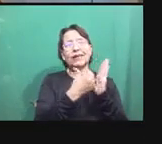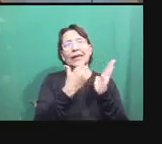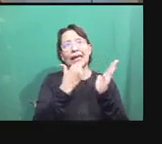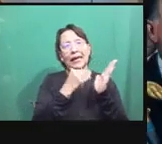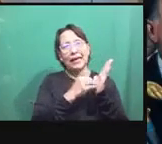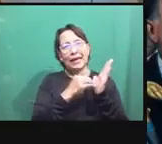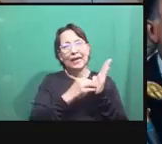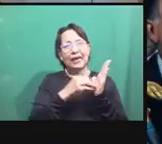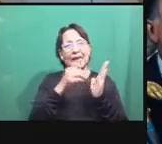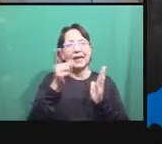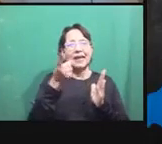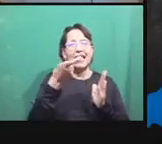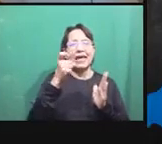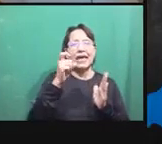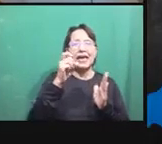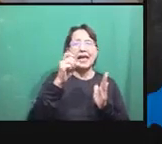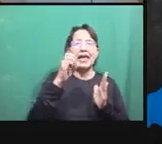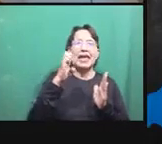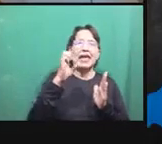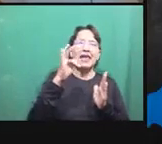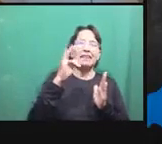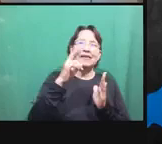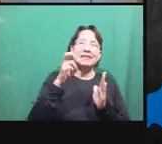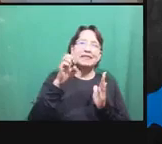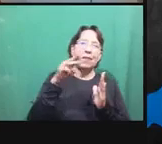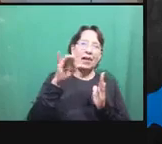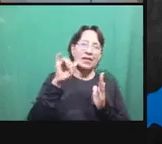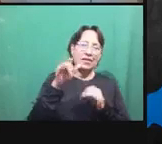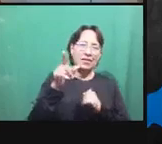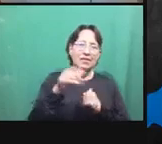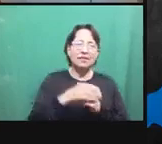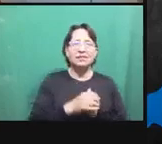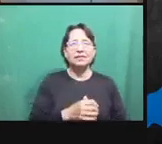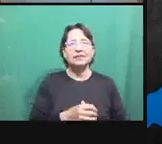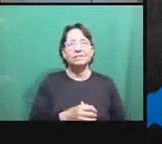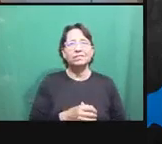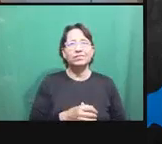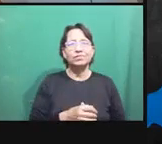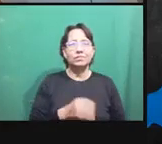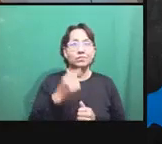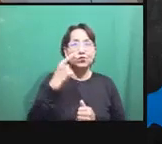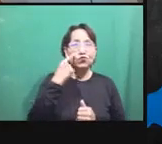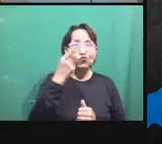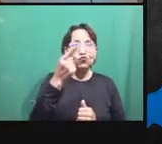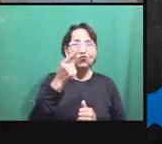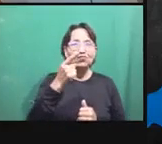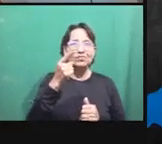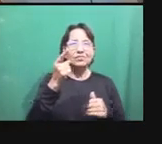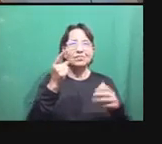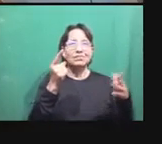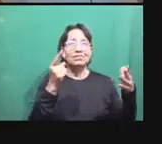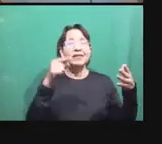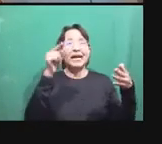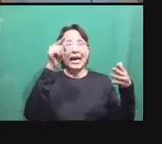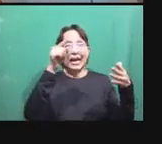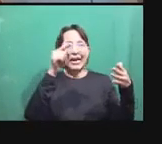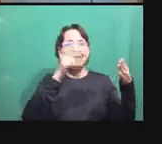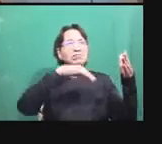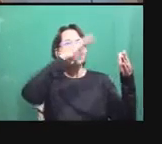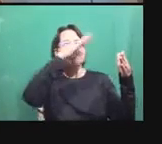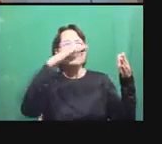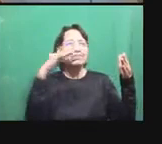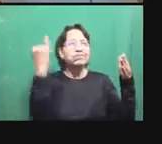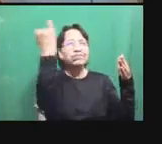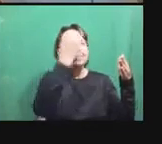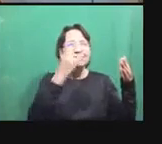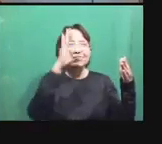como Getsemaní. Bueno, ahí tenemos un poquito las imágenes. Esto es un poquito de ese muralismo aquí en la Candelaria.